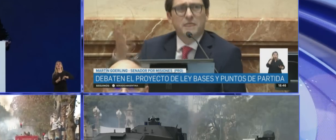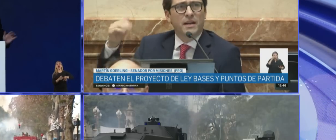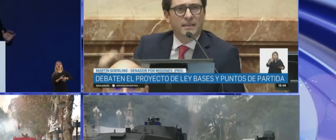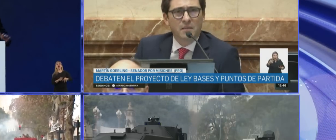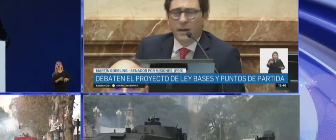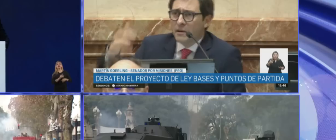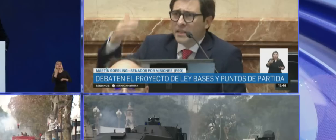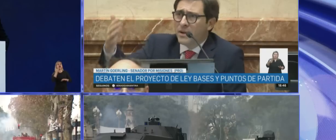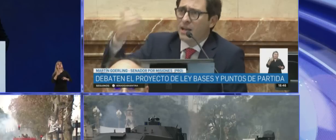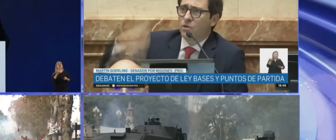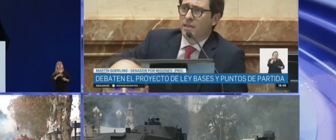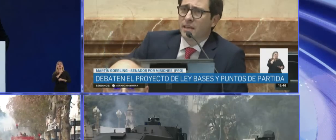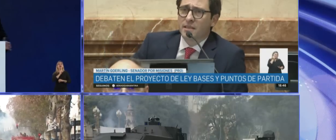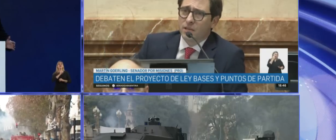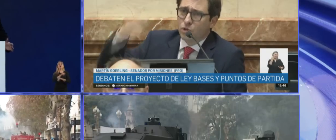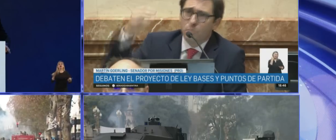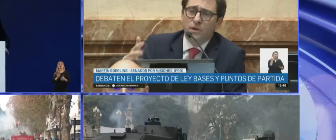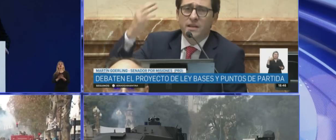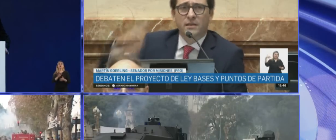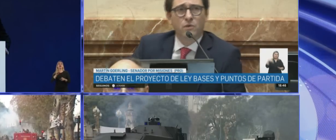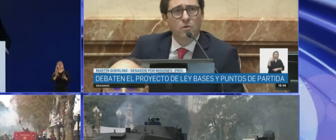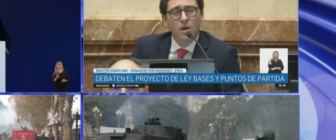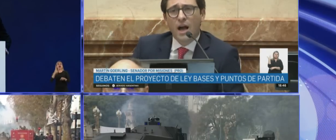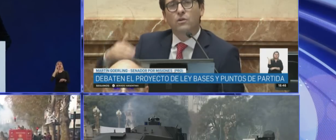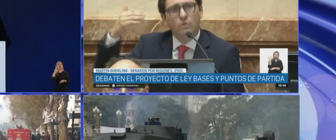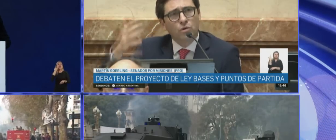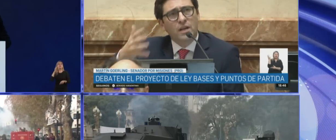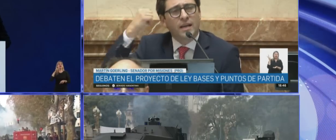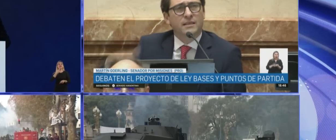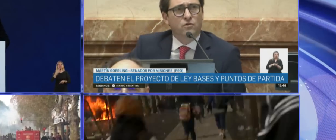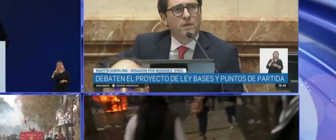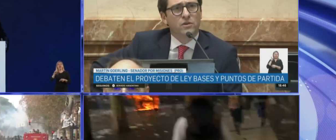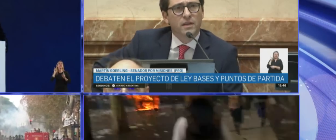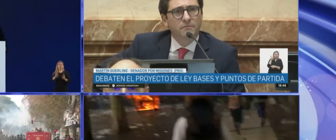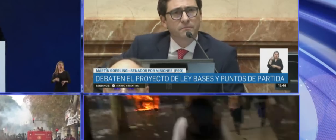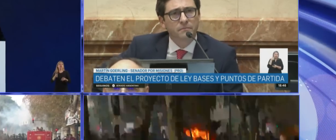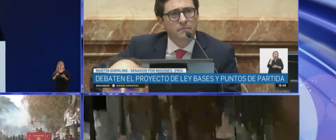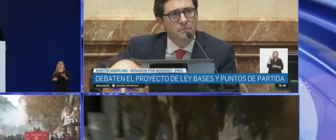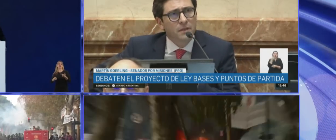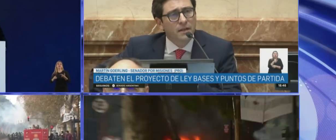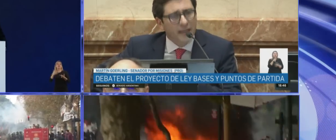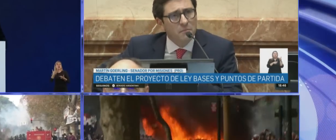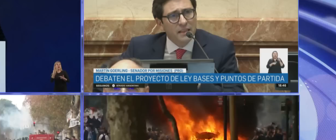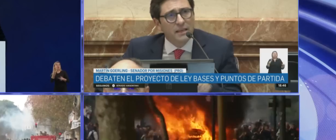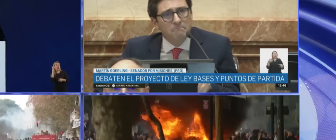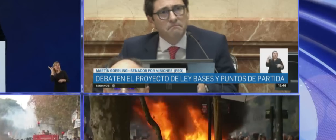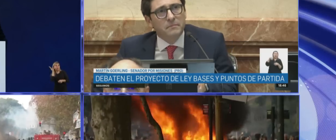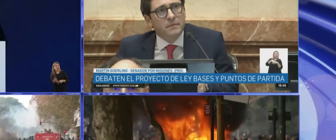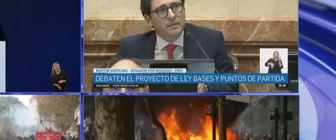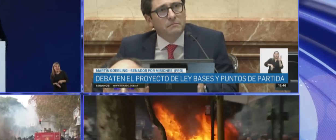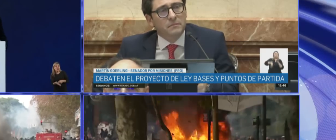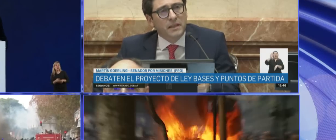solamente lo que pasaba con el IPC y no lo que pasaba con el índice de precios mayoristas, que dio 54%.